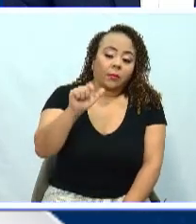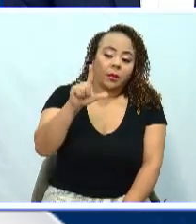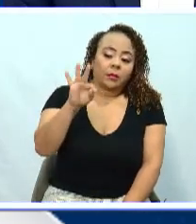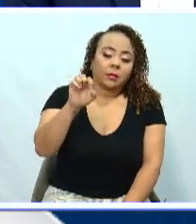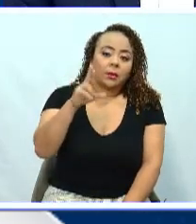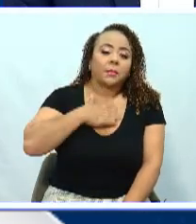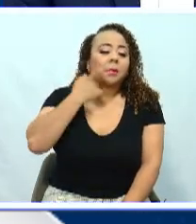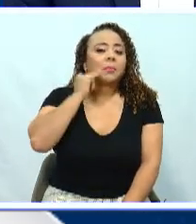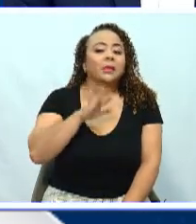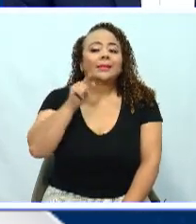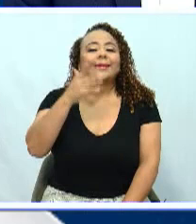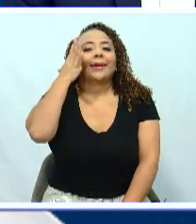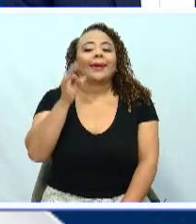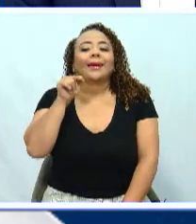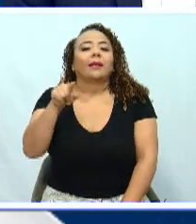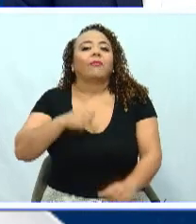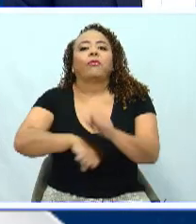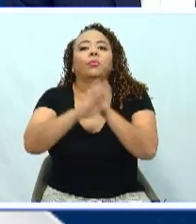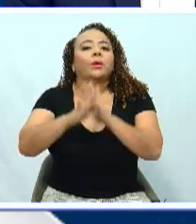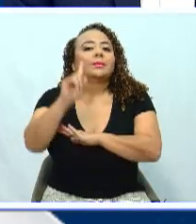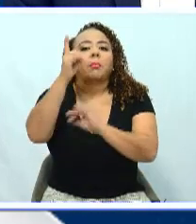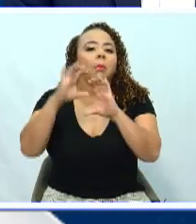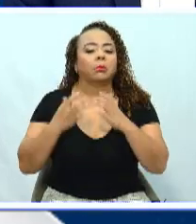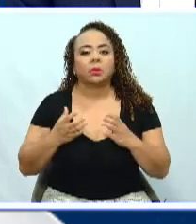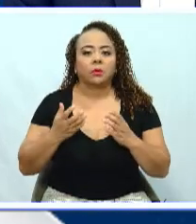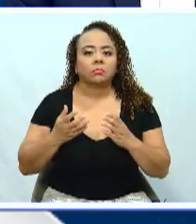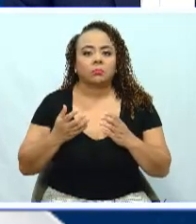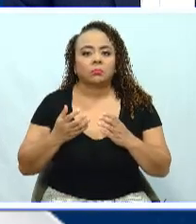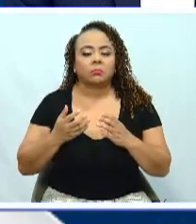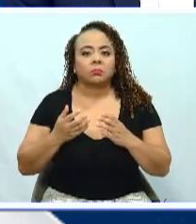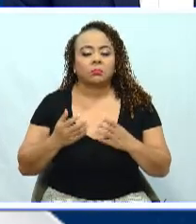a mí me parece que Walter sigue creyendo que es futbolista de primera división que